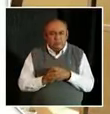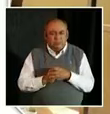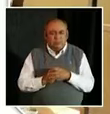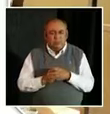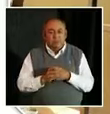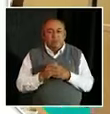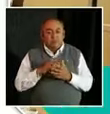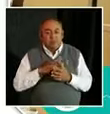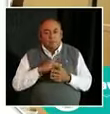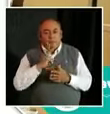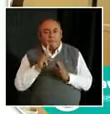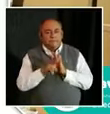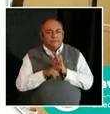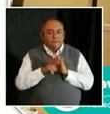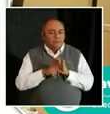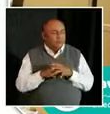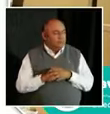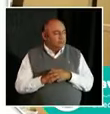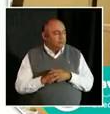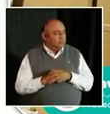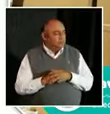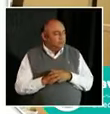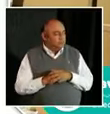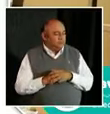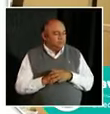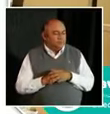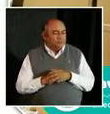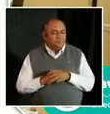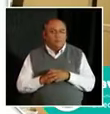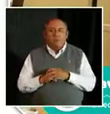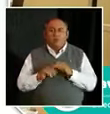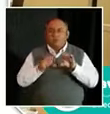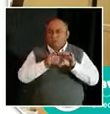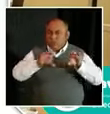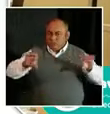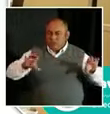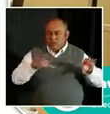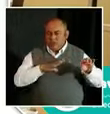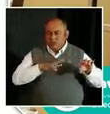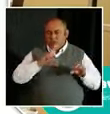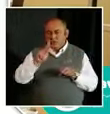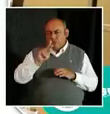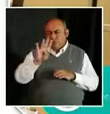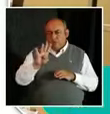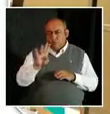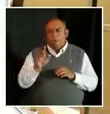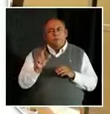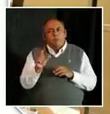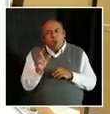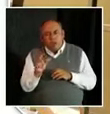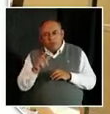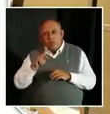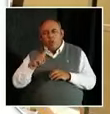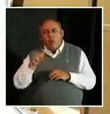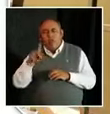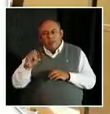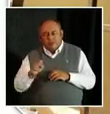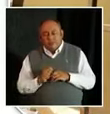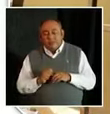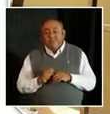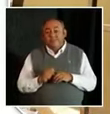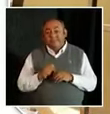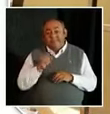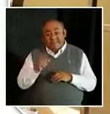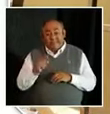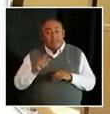favor. La tubería existente es de 84 pulgadas con un espesor de 5 octavos, el cual se está